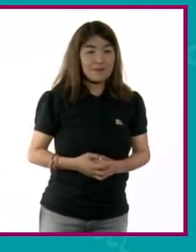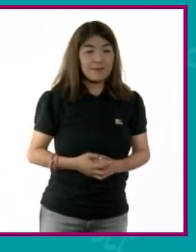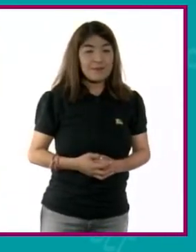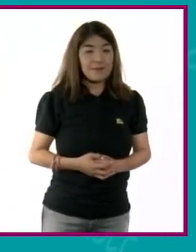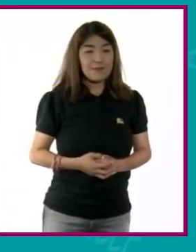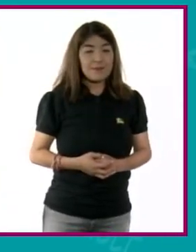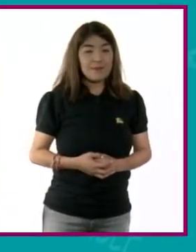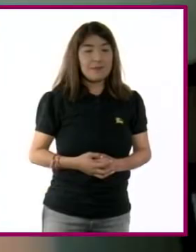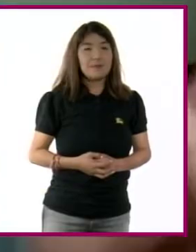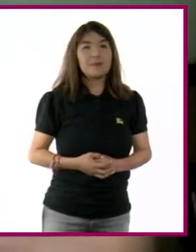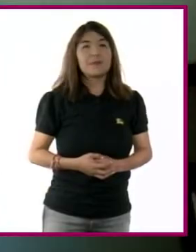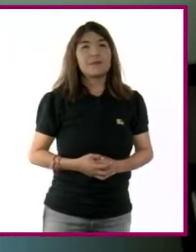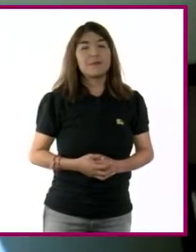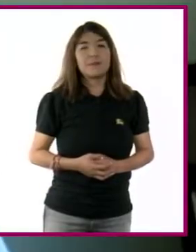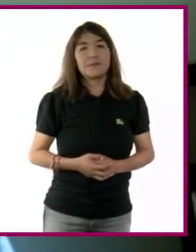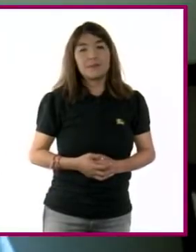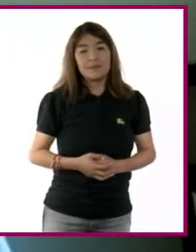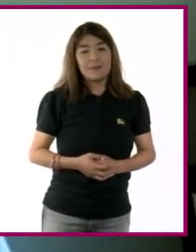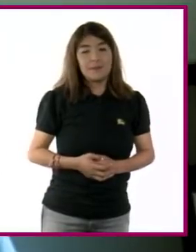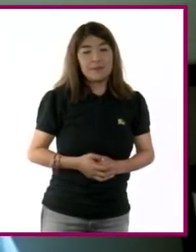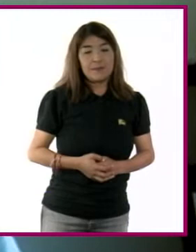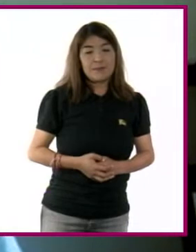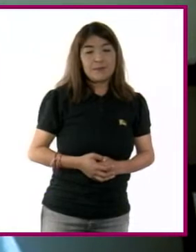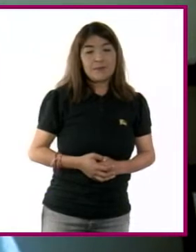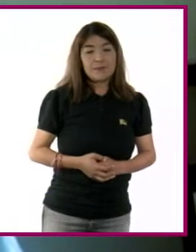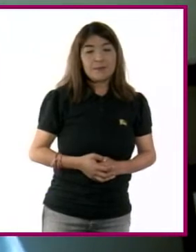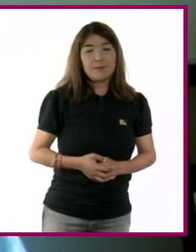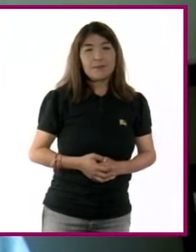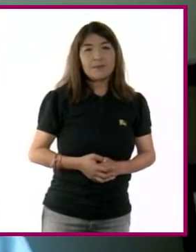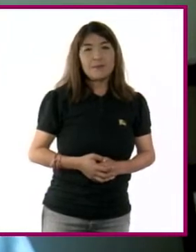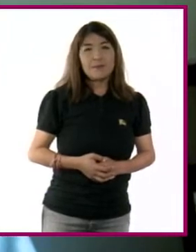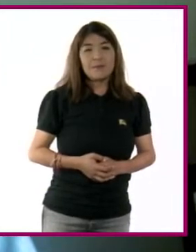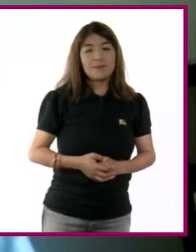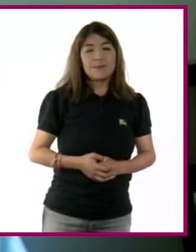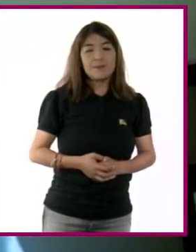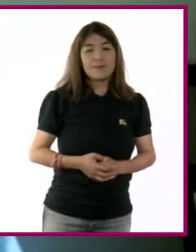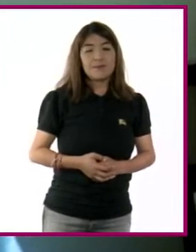Por un lado, como decíamos hace un momento, de